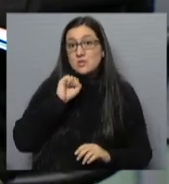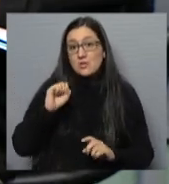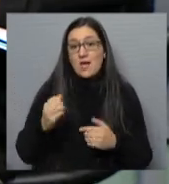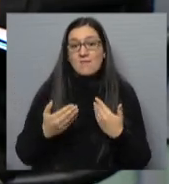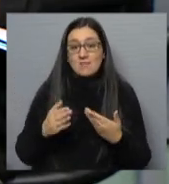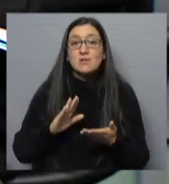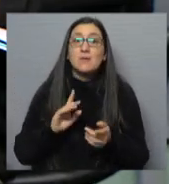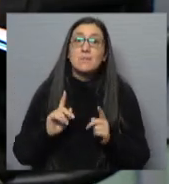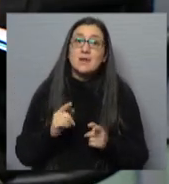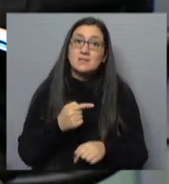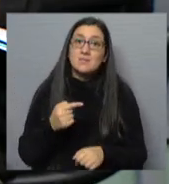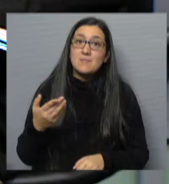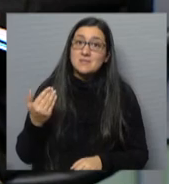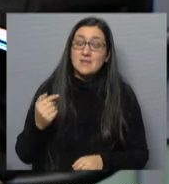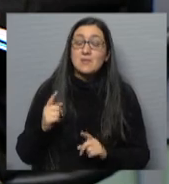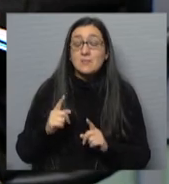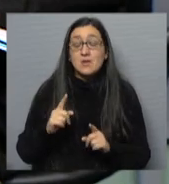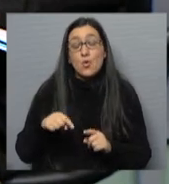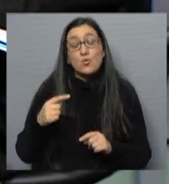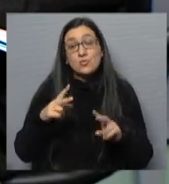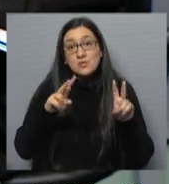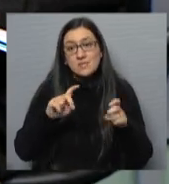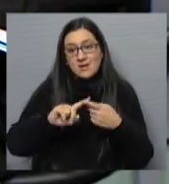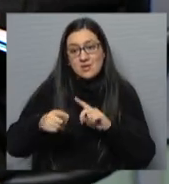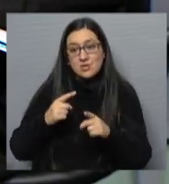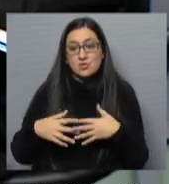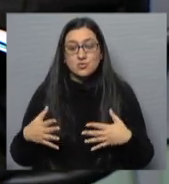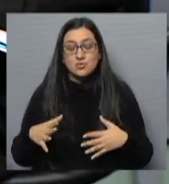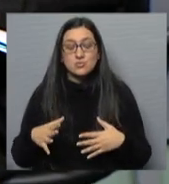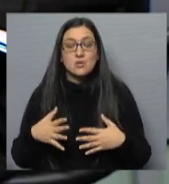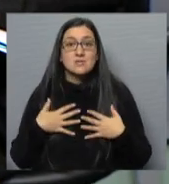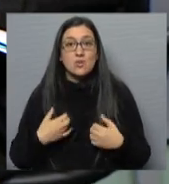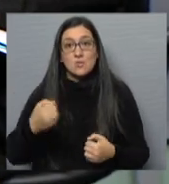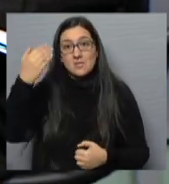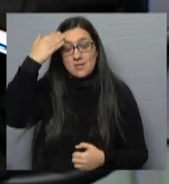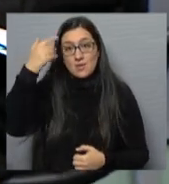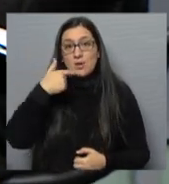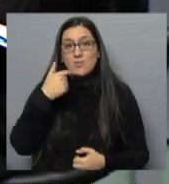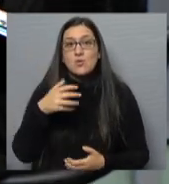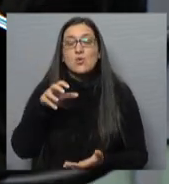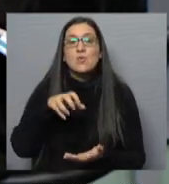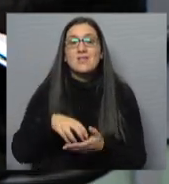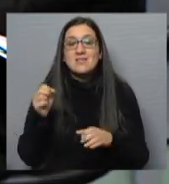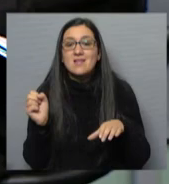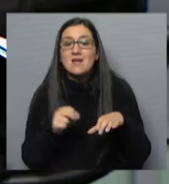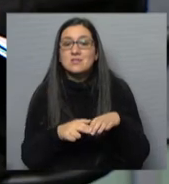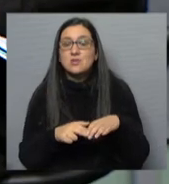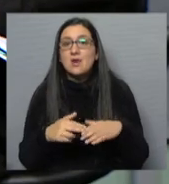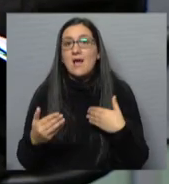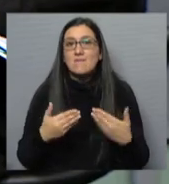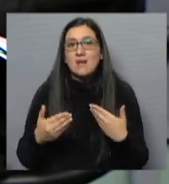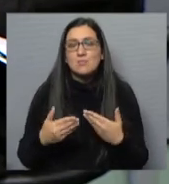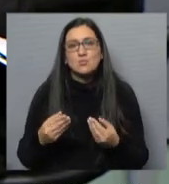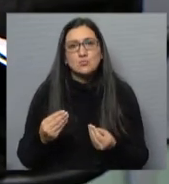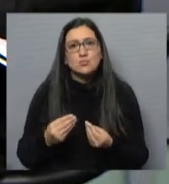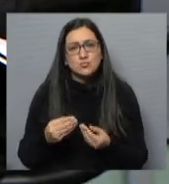semana pasada. Pero también hay otras aristas que tienen que ver con la salud mental, como son, por ejemplo, los centros de internación. Hemos hablado en más de